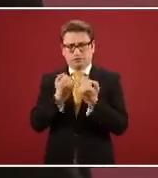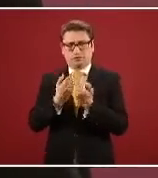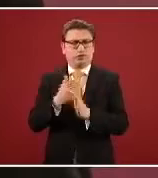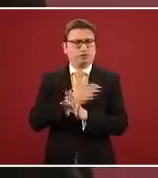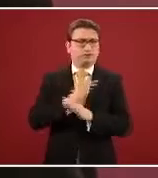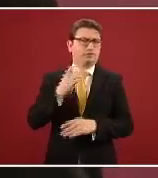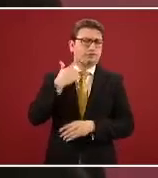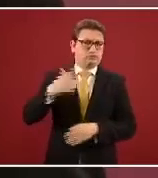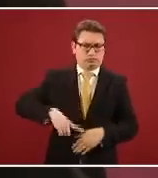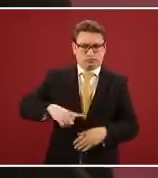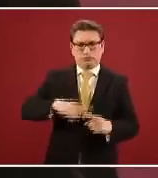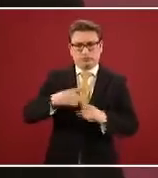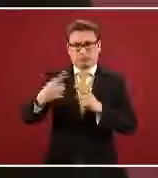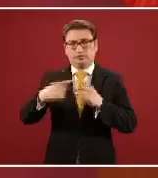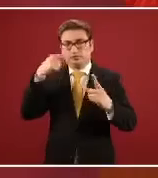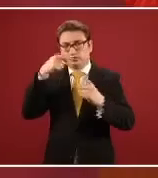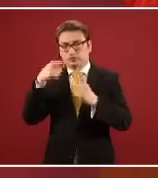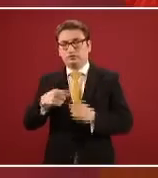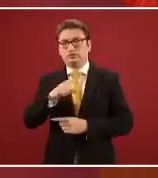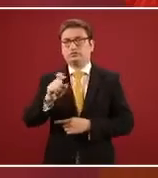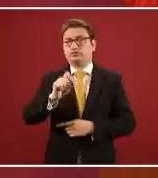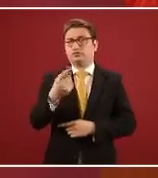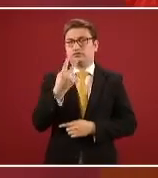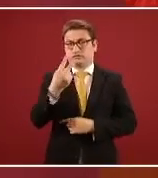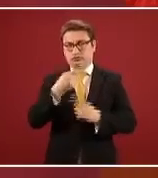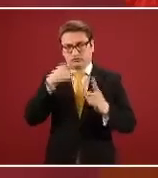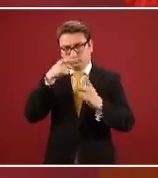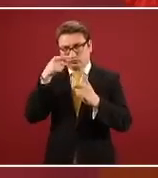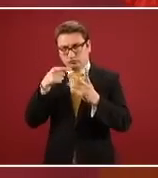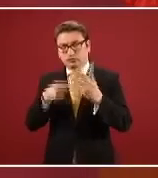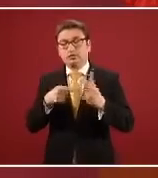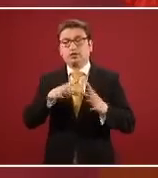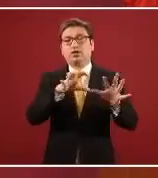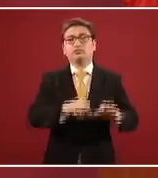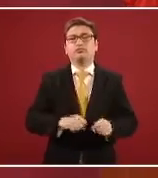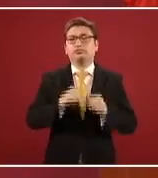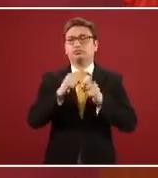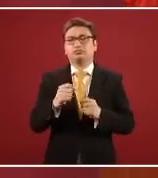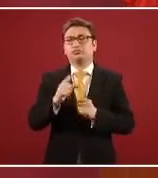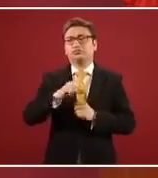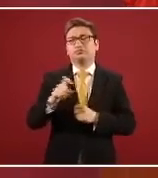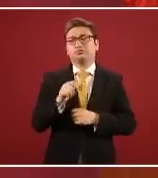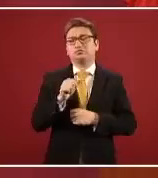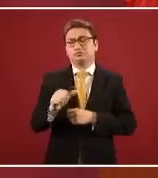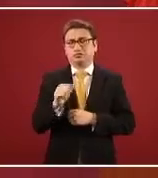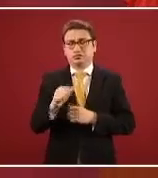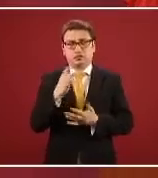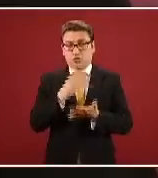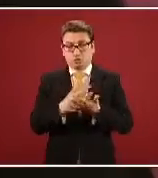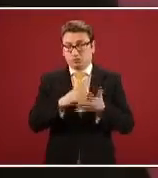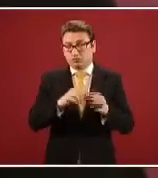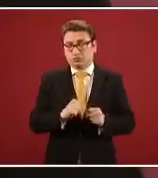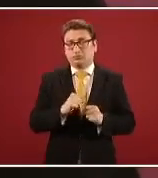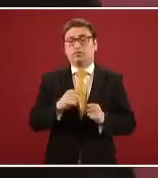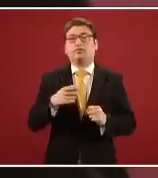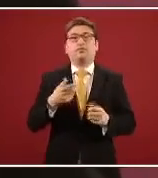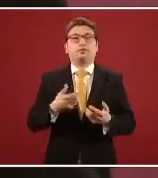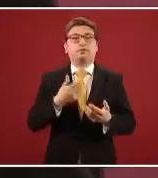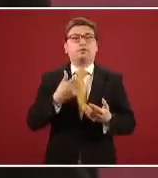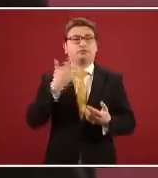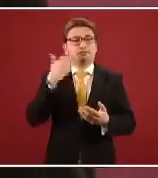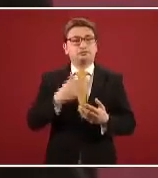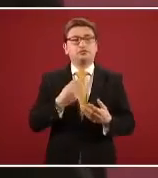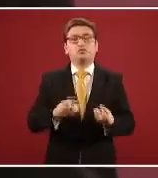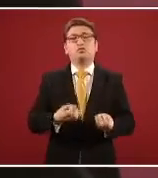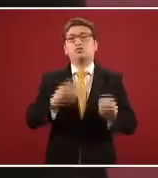establecían objetivos, 122 objetivos, y de ahí se abatían o se detenían a 116 de ellos. A pesar de que